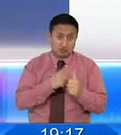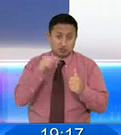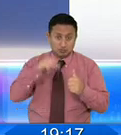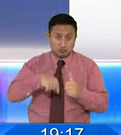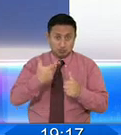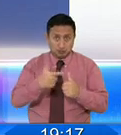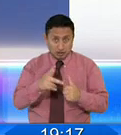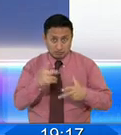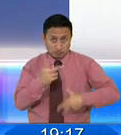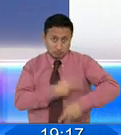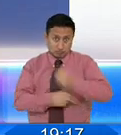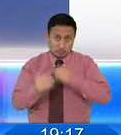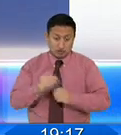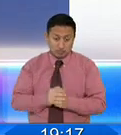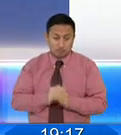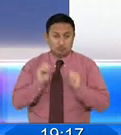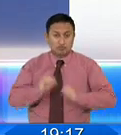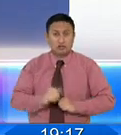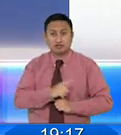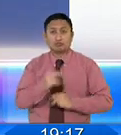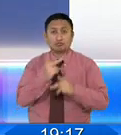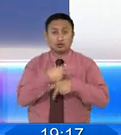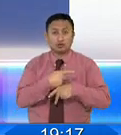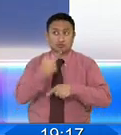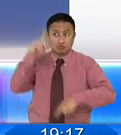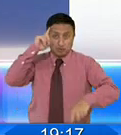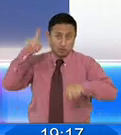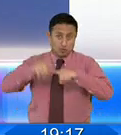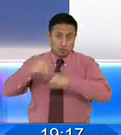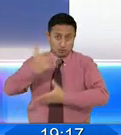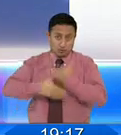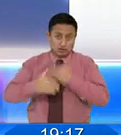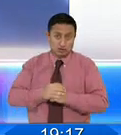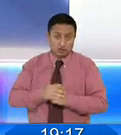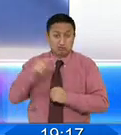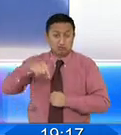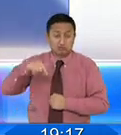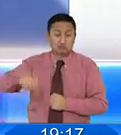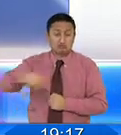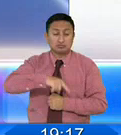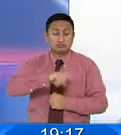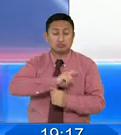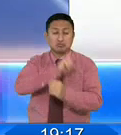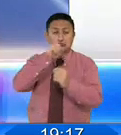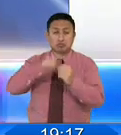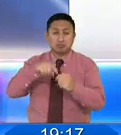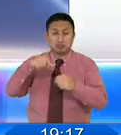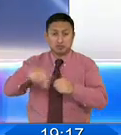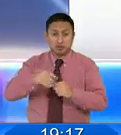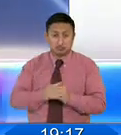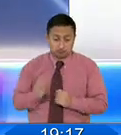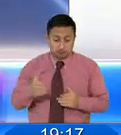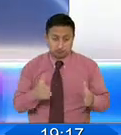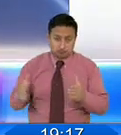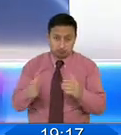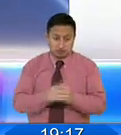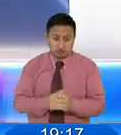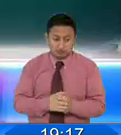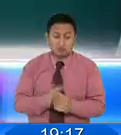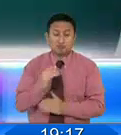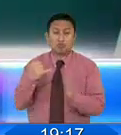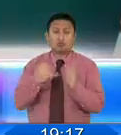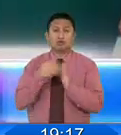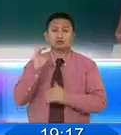desarrollarla, puedan ingresar con un acuerdo comercial que reconozca sus partidas provenientes de la acuicultura con un arancel cero. Un